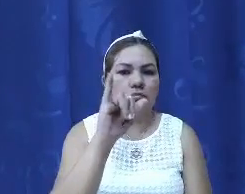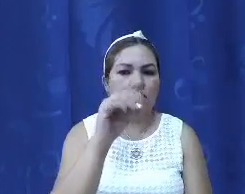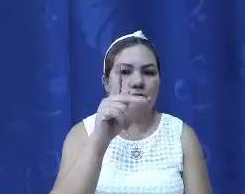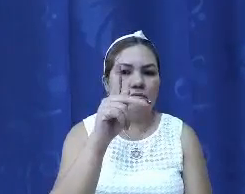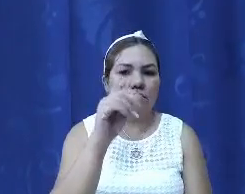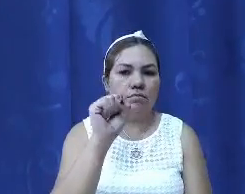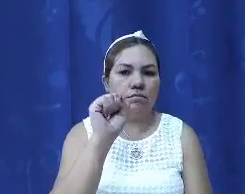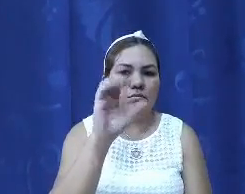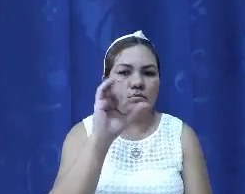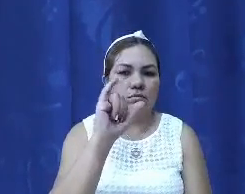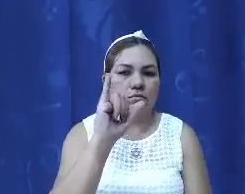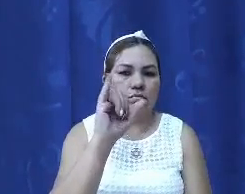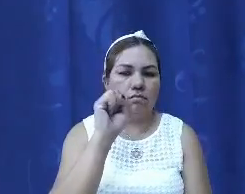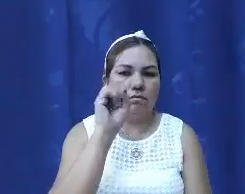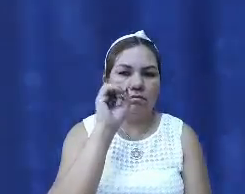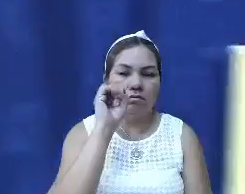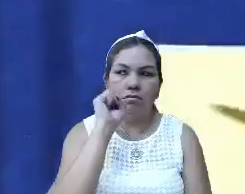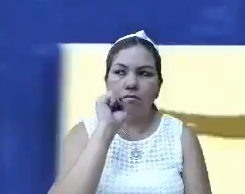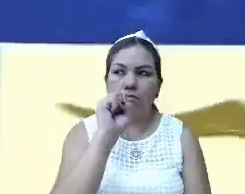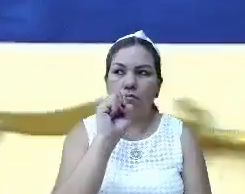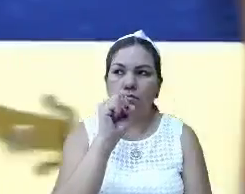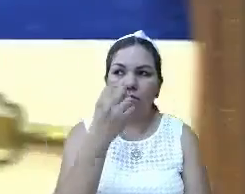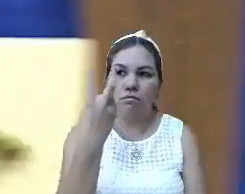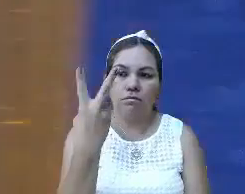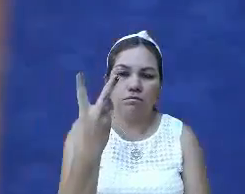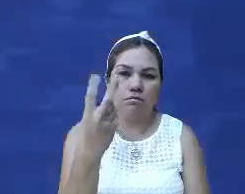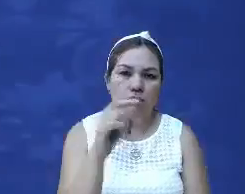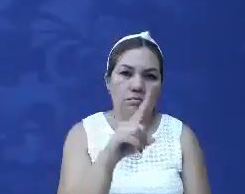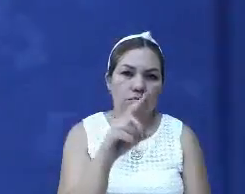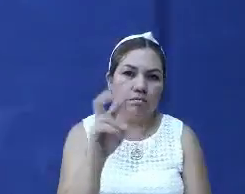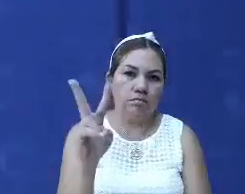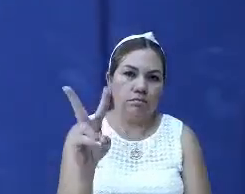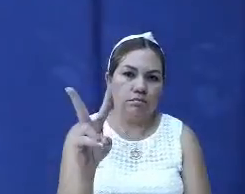14. Y se le dieron a la mujer las dos alas de la gran